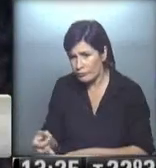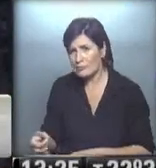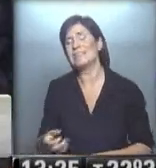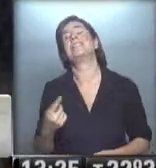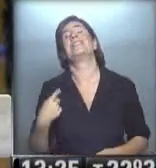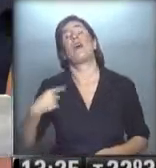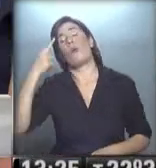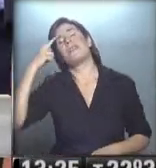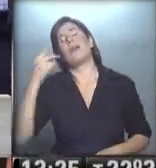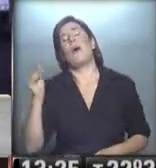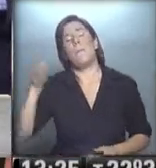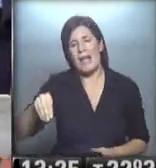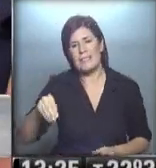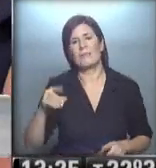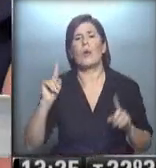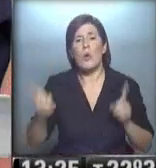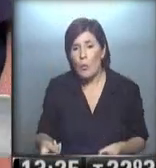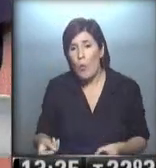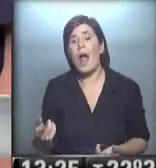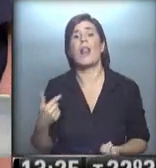Esperaba mucho más, pero estoy